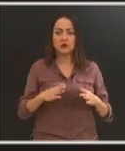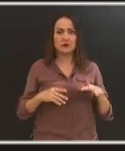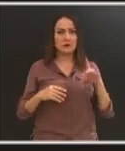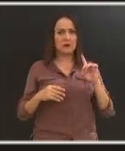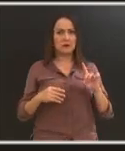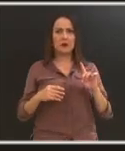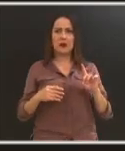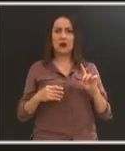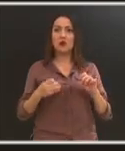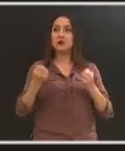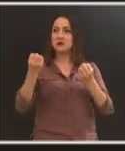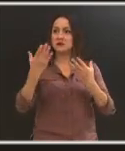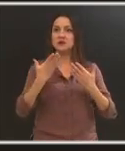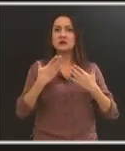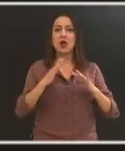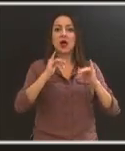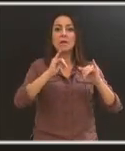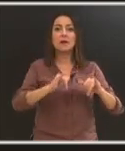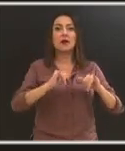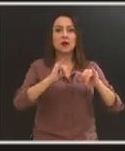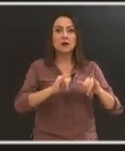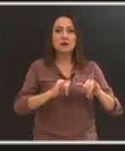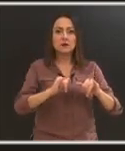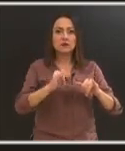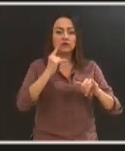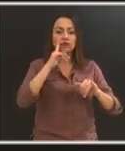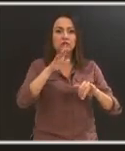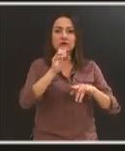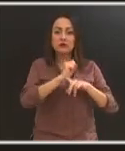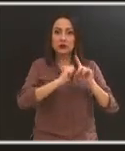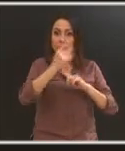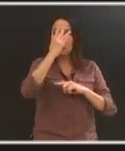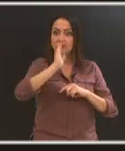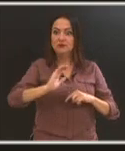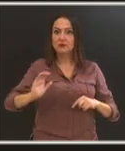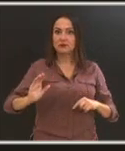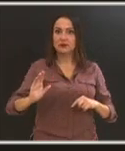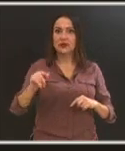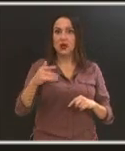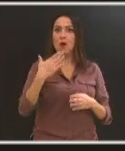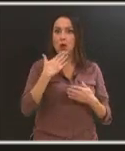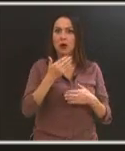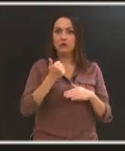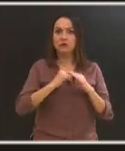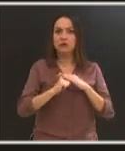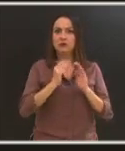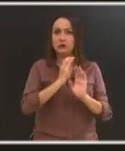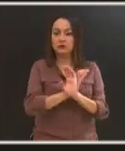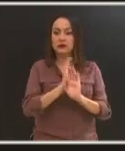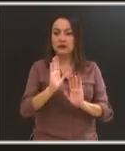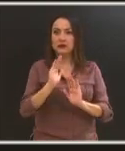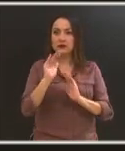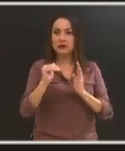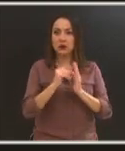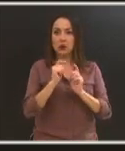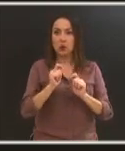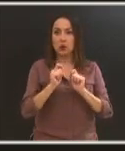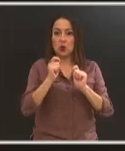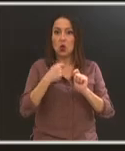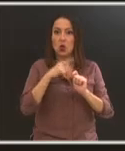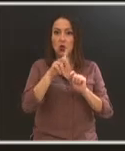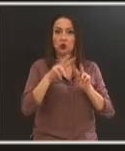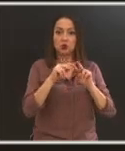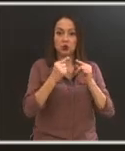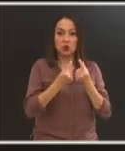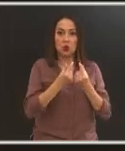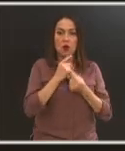se les dio la orden de mantenerse al margen porque los pequeños estaban en buen resguardo en ese centro educativo. Hubo 2 grupos que